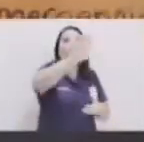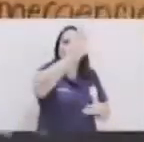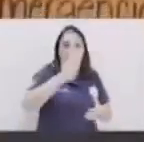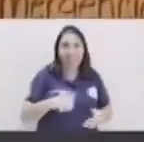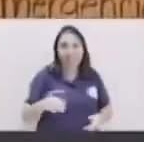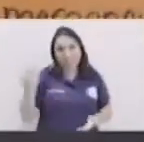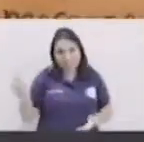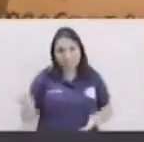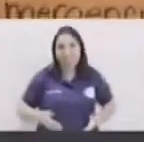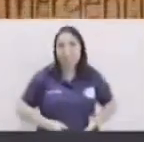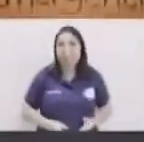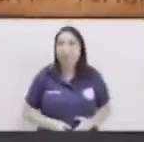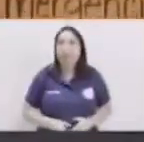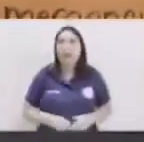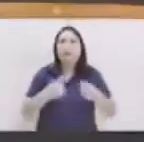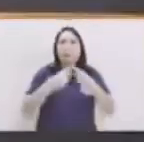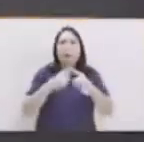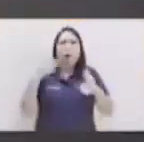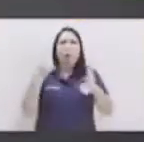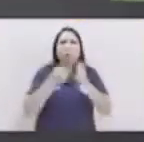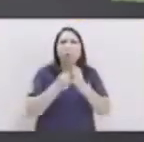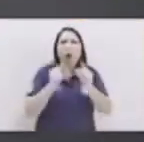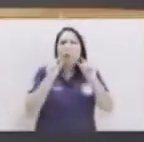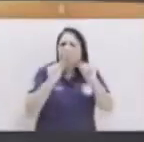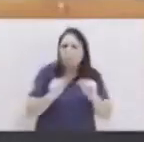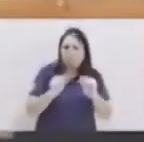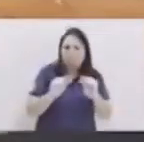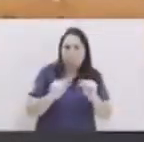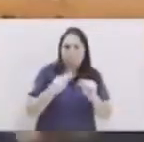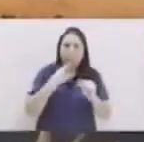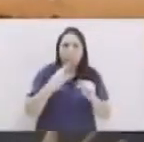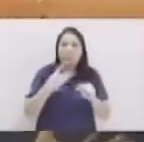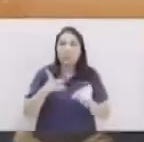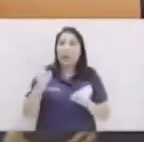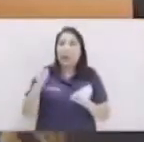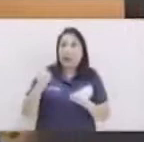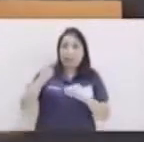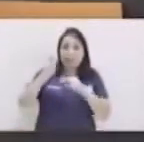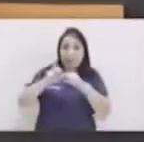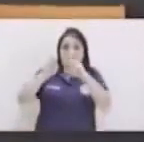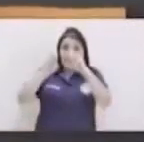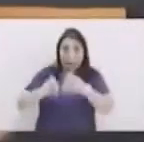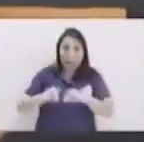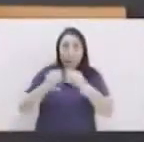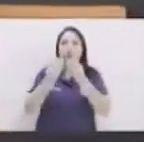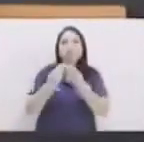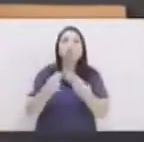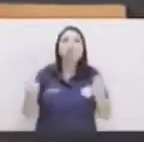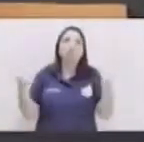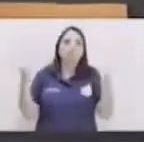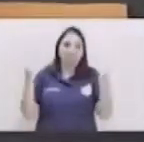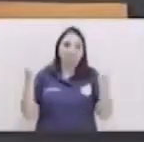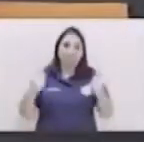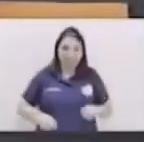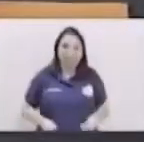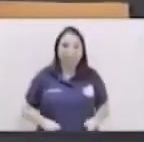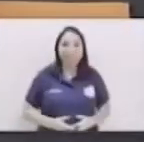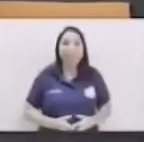no fue un desastre más grande, ¿verdad? Esta persona pudo solucionar esta